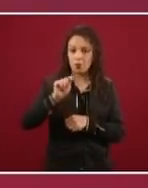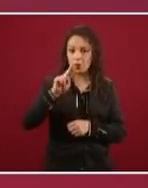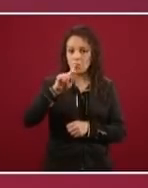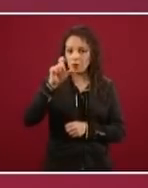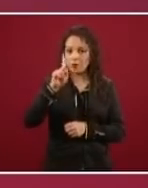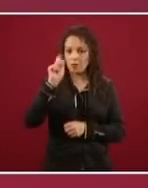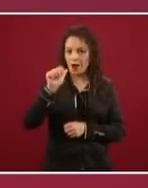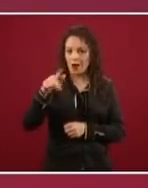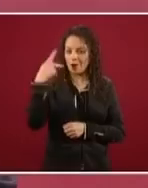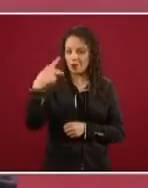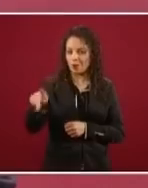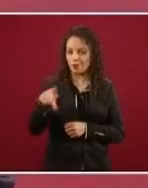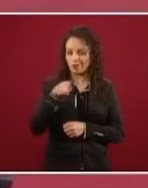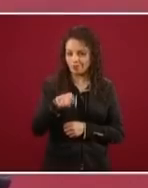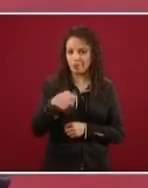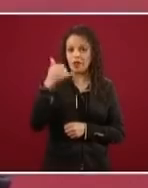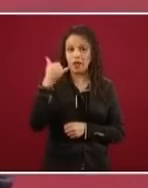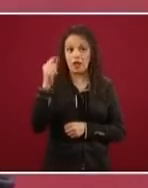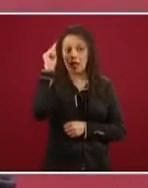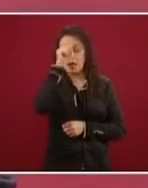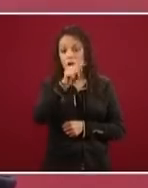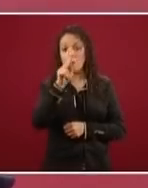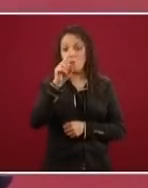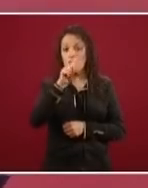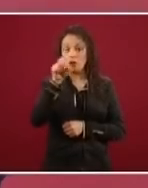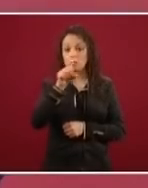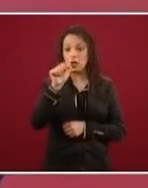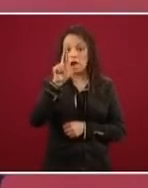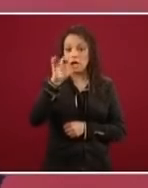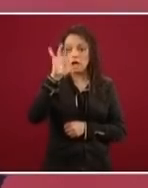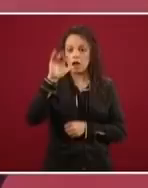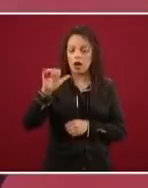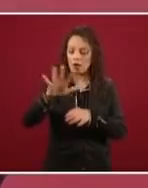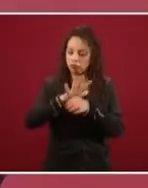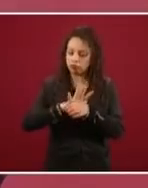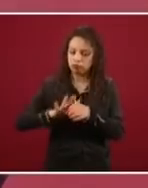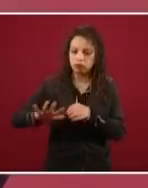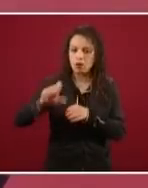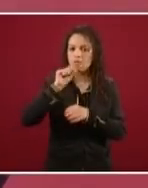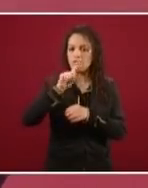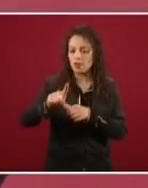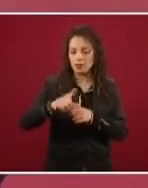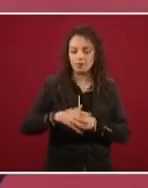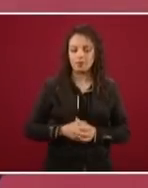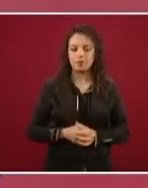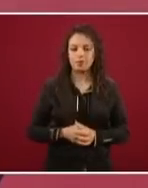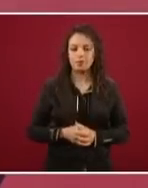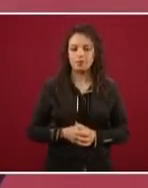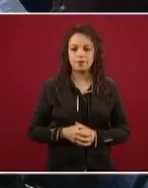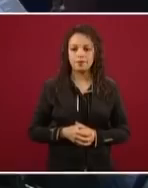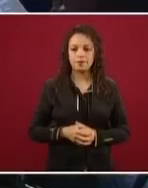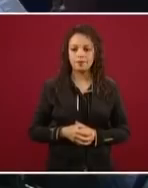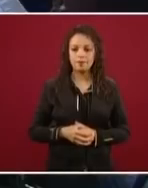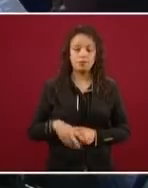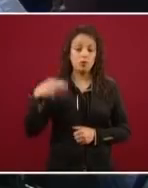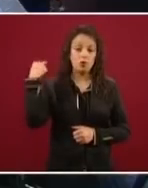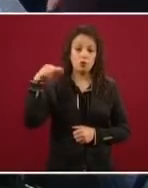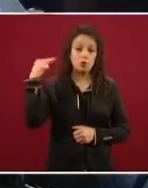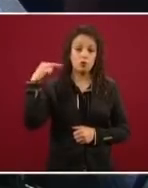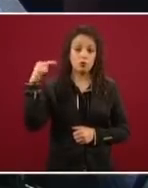y en poza rica entonces está región desde luego veracruz es